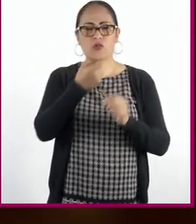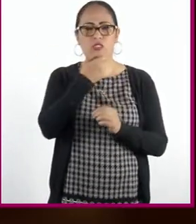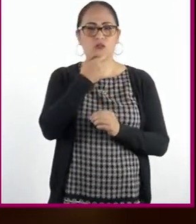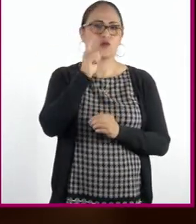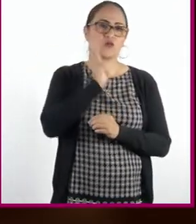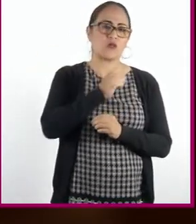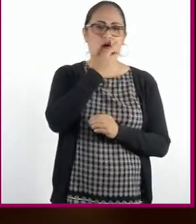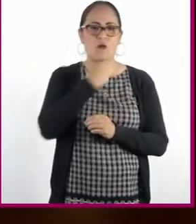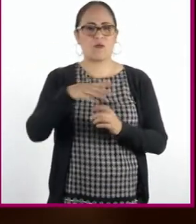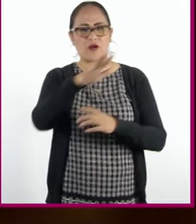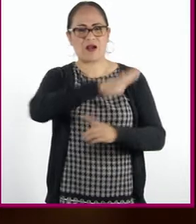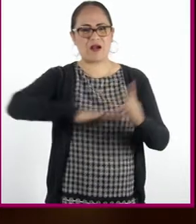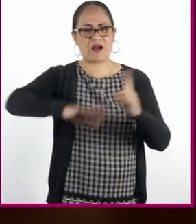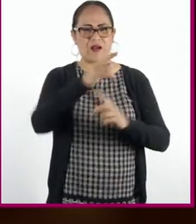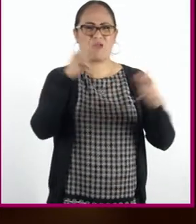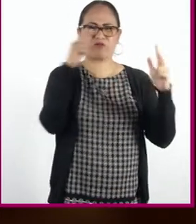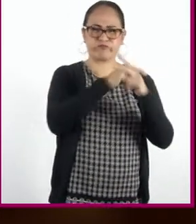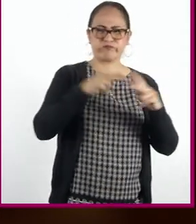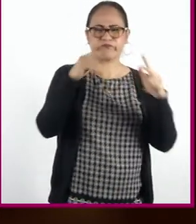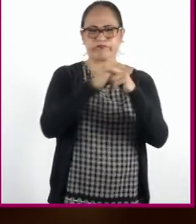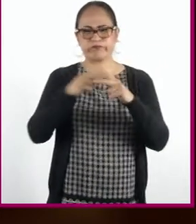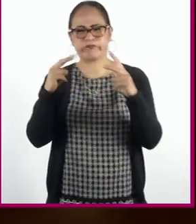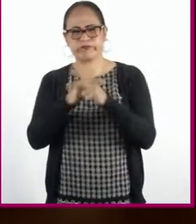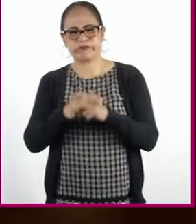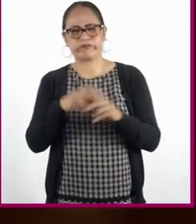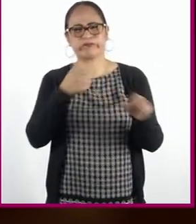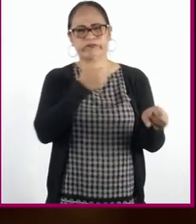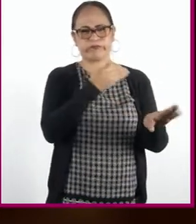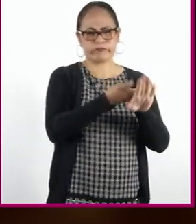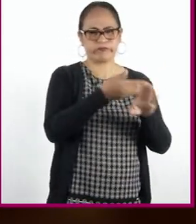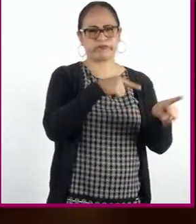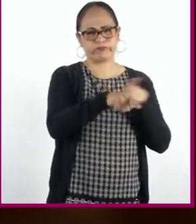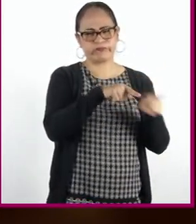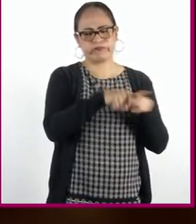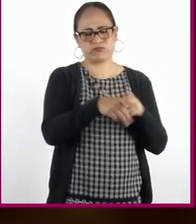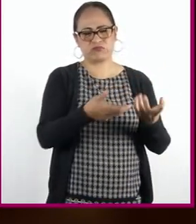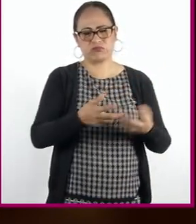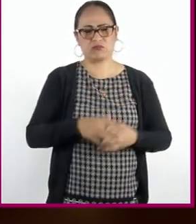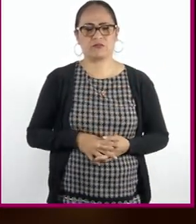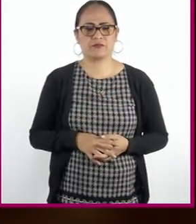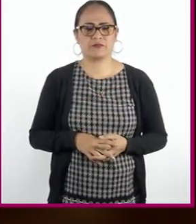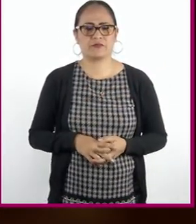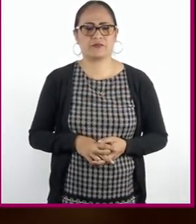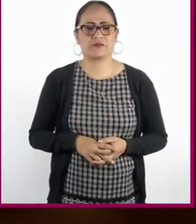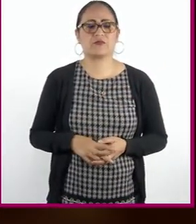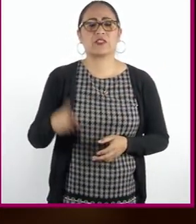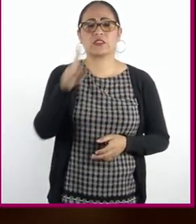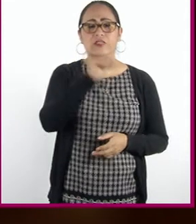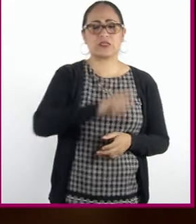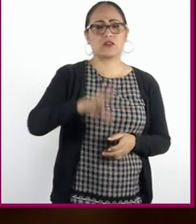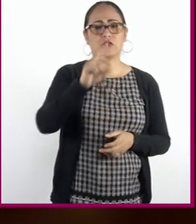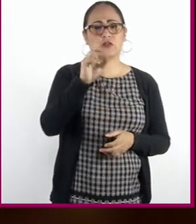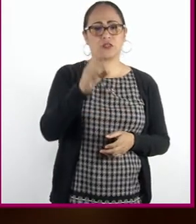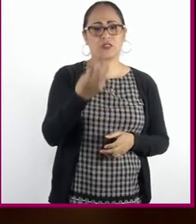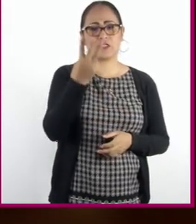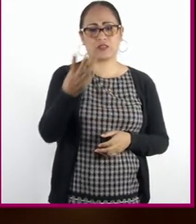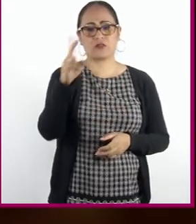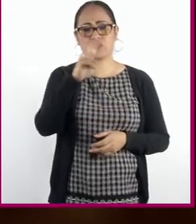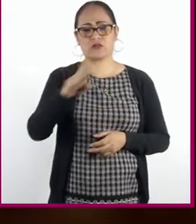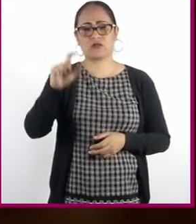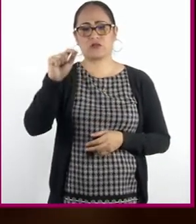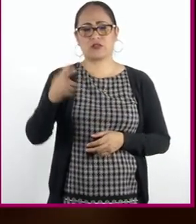un contexto de violencia de género, lo que los convierte en víctimas de la misma. Entre 133 y 275